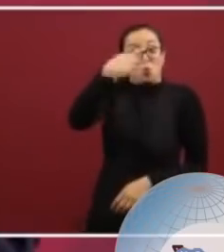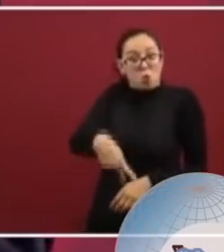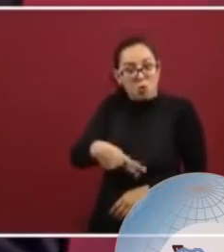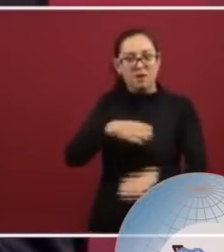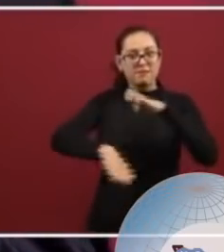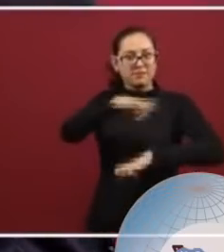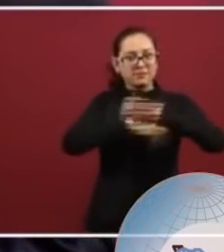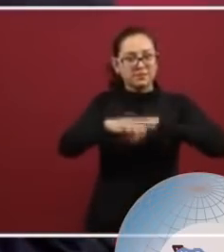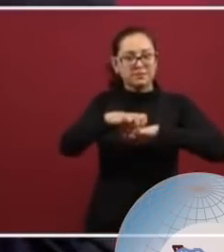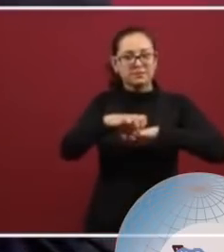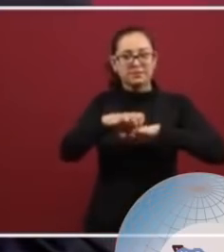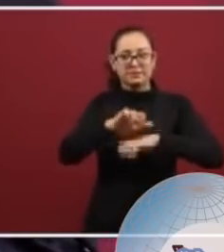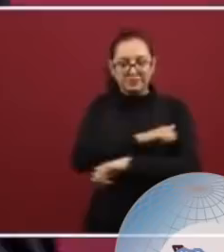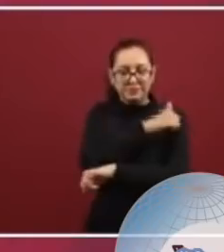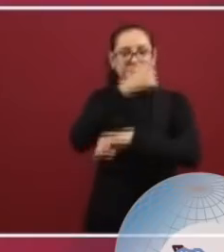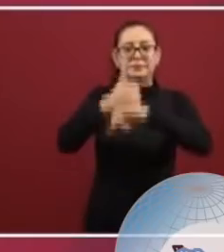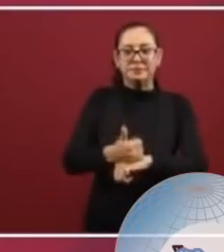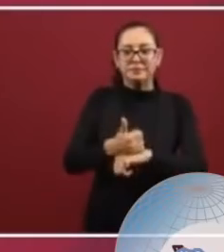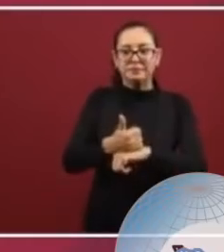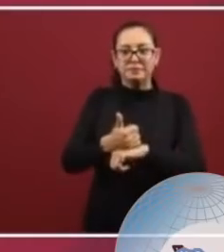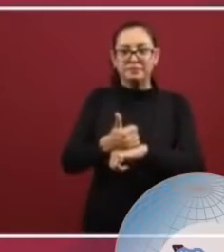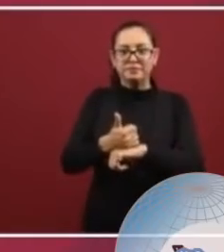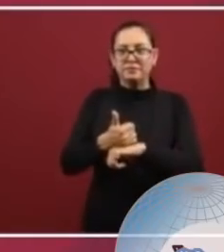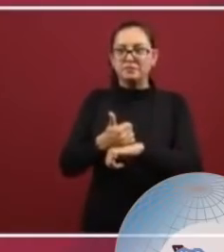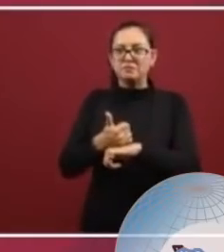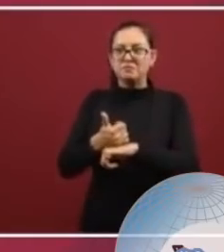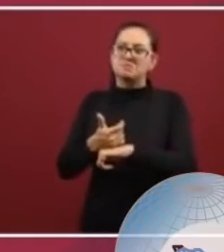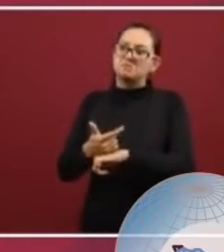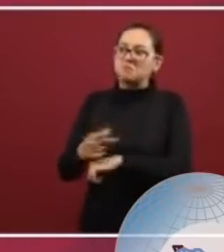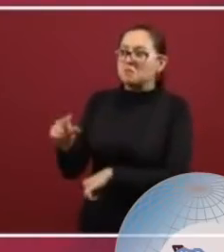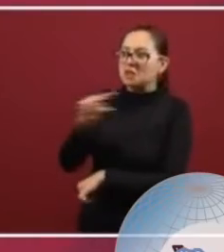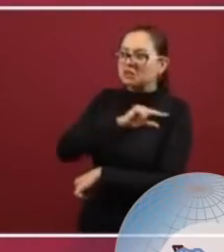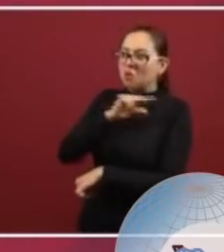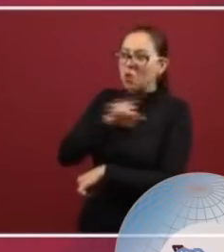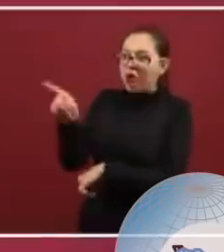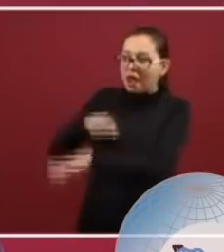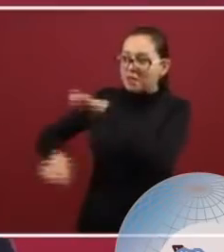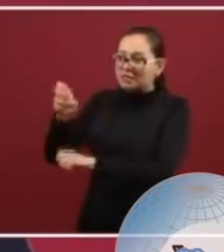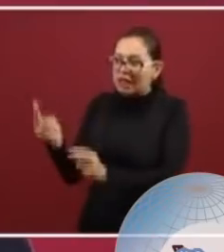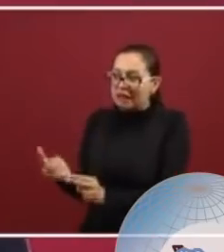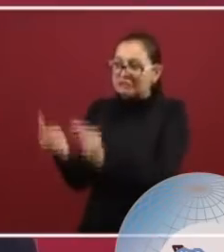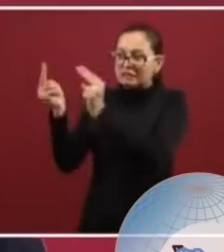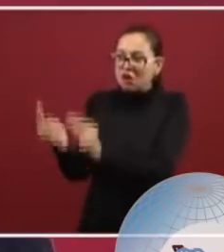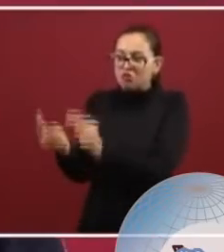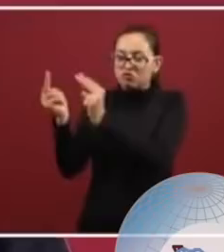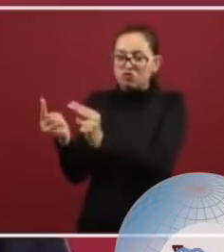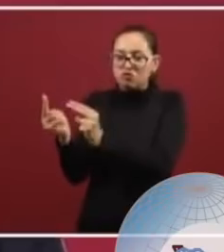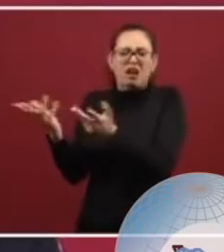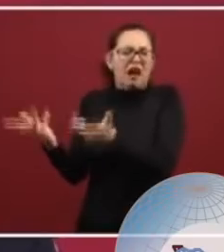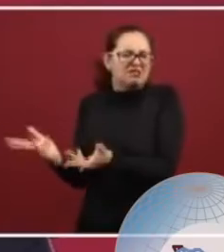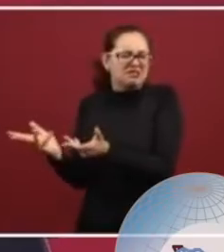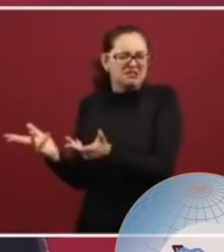va a hacer lo opuesto que hacen las empresas privadas de telecomunicaciones. ¿Qué hace una empresa privada de